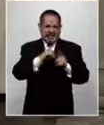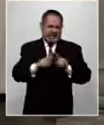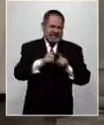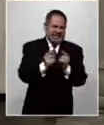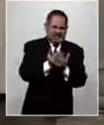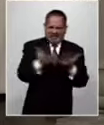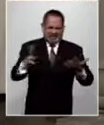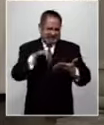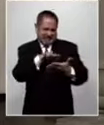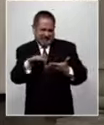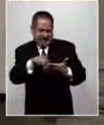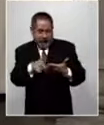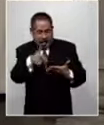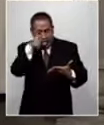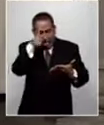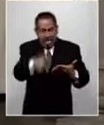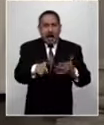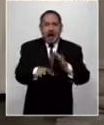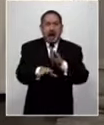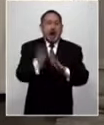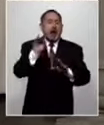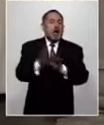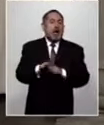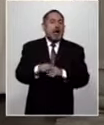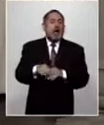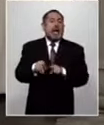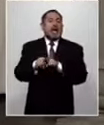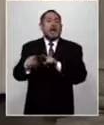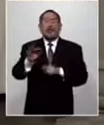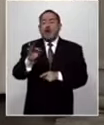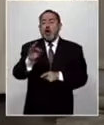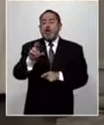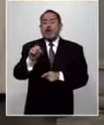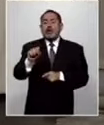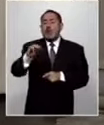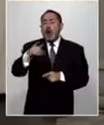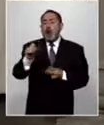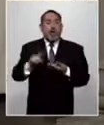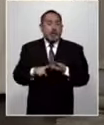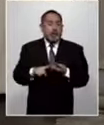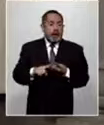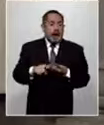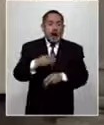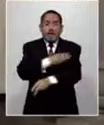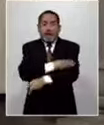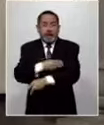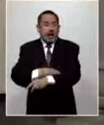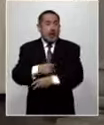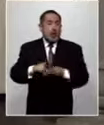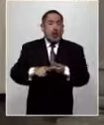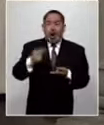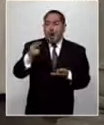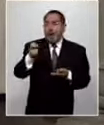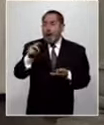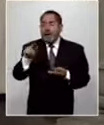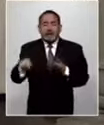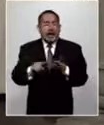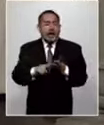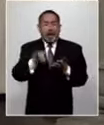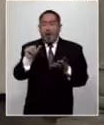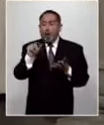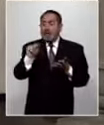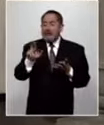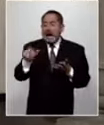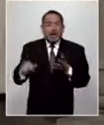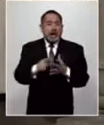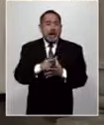expedientes digitales, encontramos hallazgos de los hermanos Flores Magón, Francisco I. Madero, Victoriano Huerta, Juan Saravia y